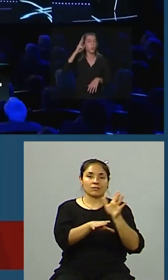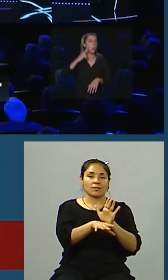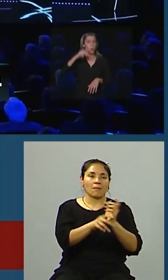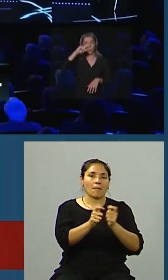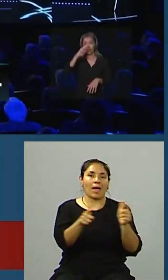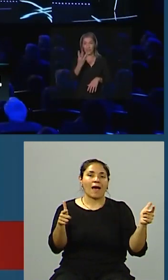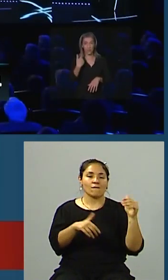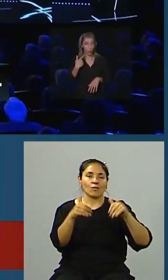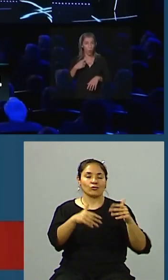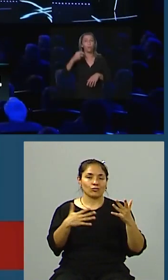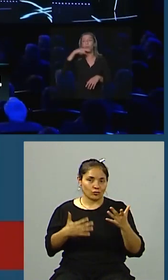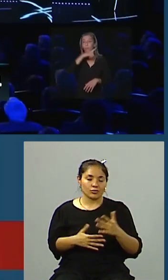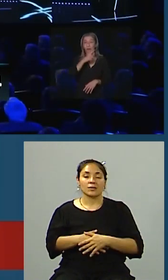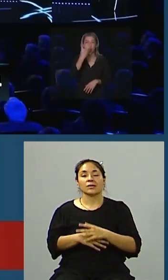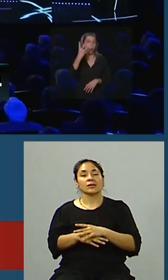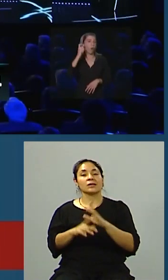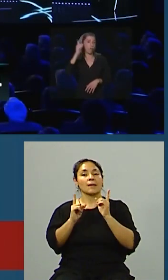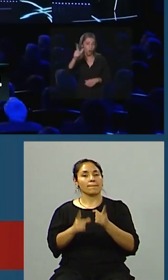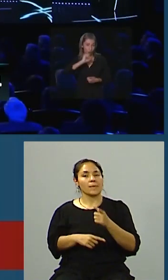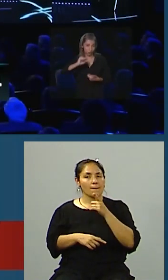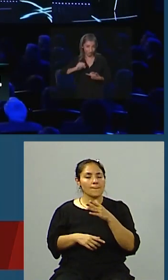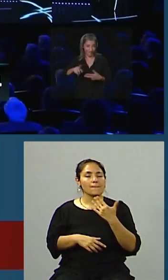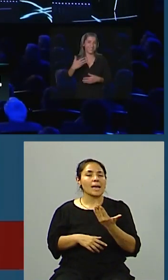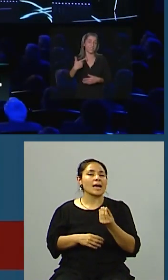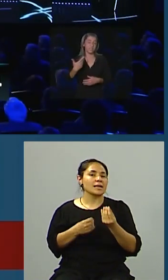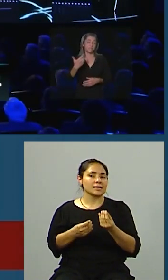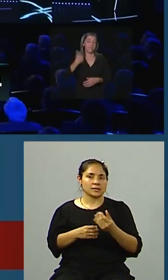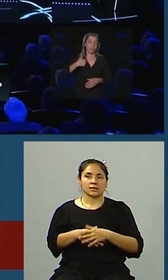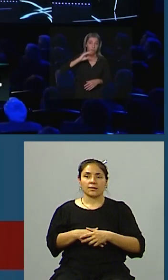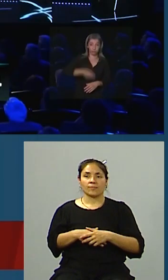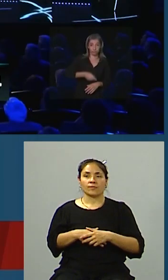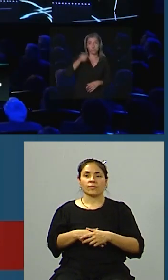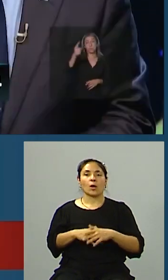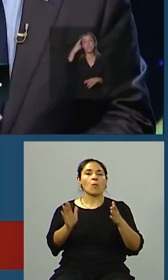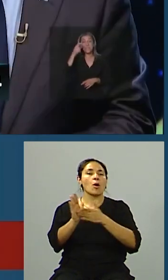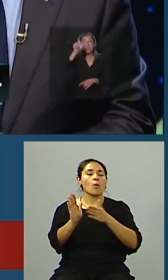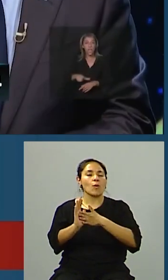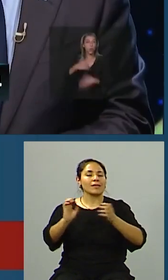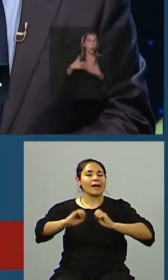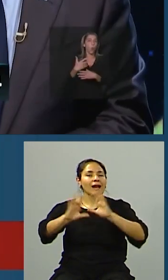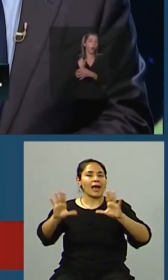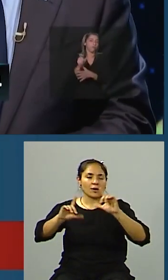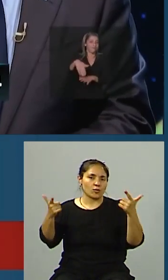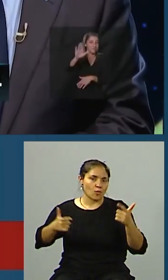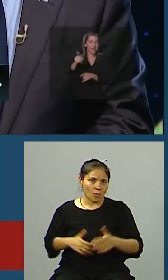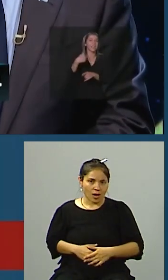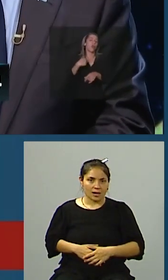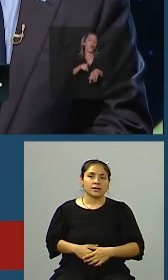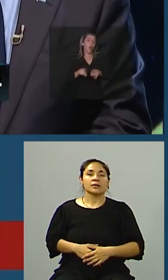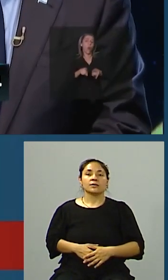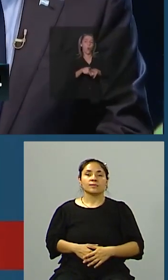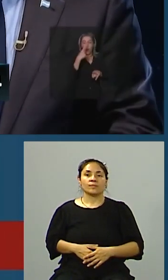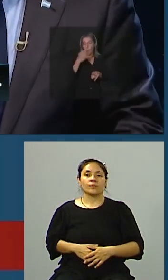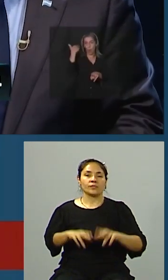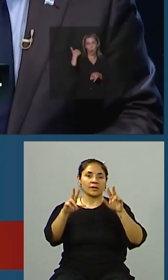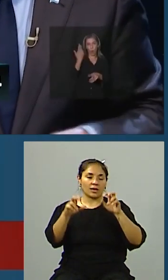más allá de eso, a veces da la sensación que no hay una propuesta concreta. Mucho se apoyó en el tema